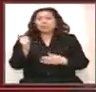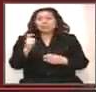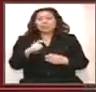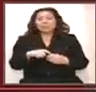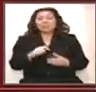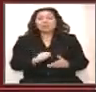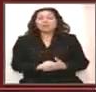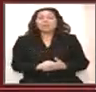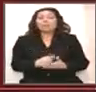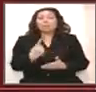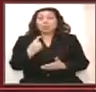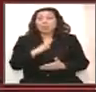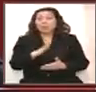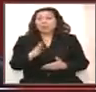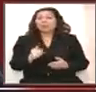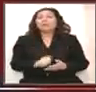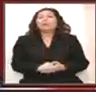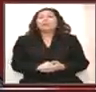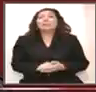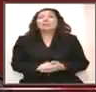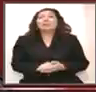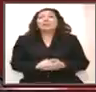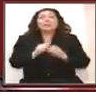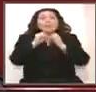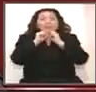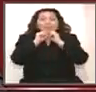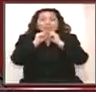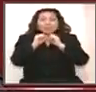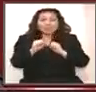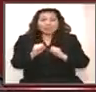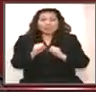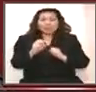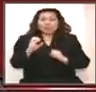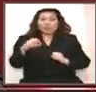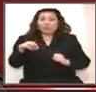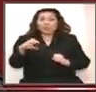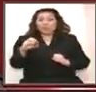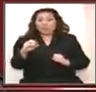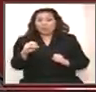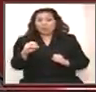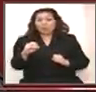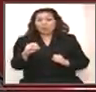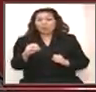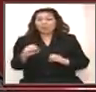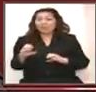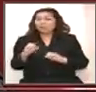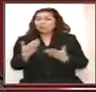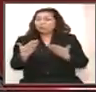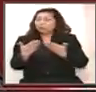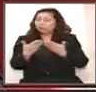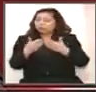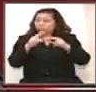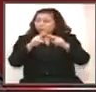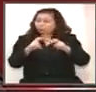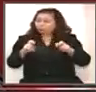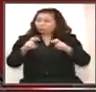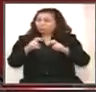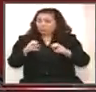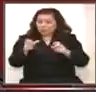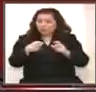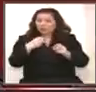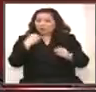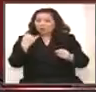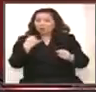intervención. Por ello, se encargó a la Secretaría Técnica del CONAPOC realizar un estudio sobre la población